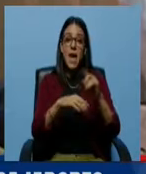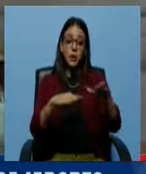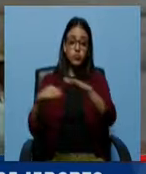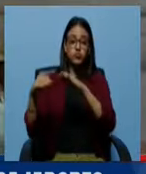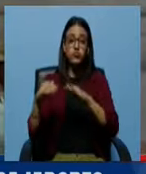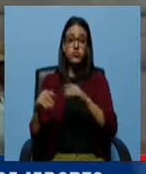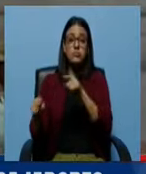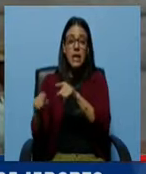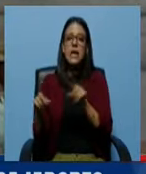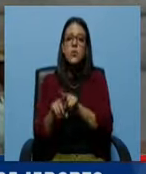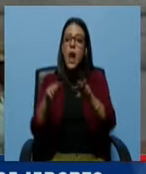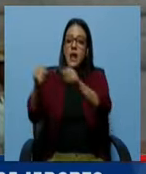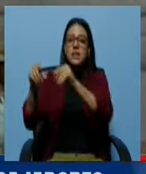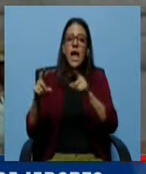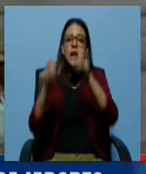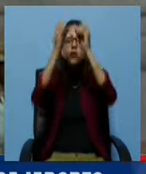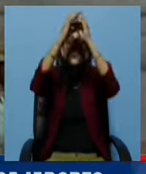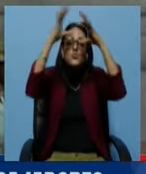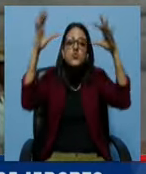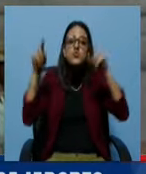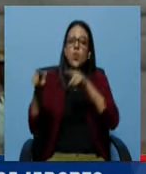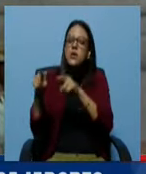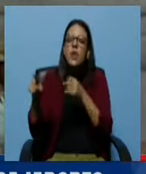unas tierras soñadas, pudiéramos decir,